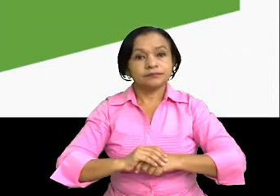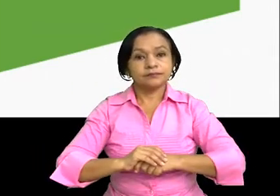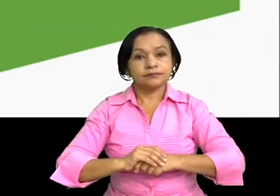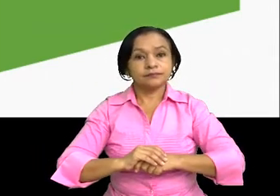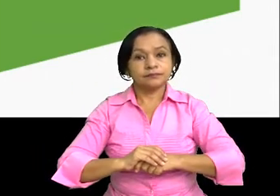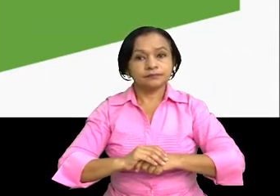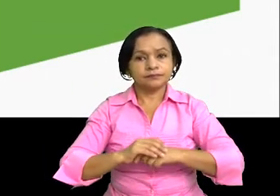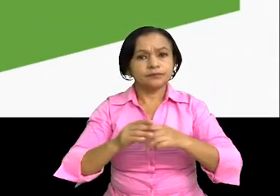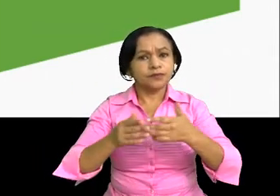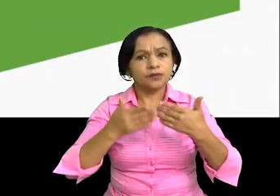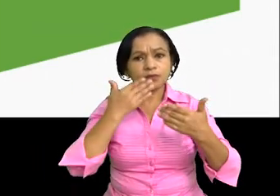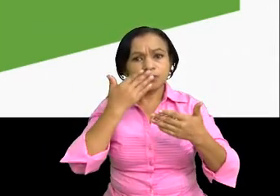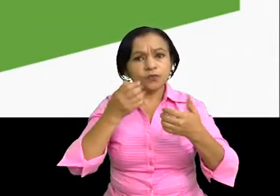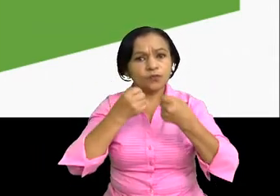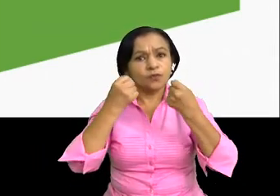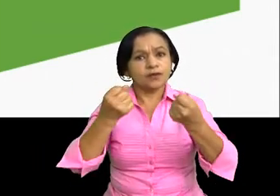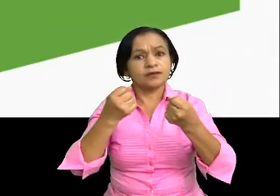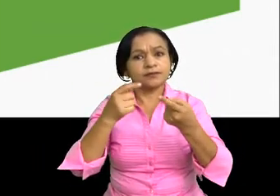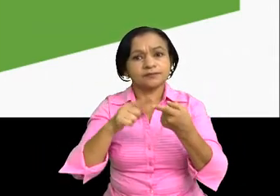fuerte,